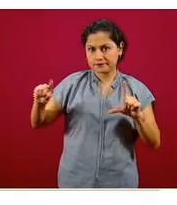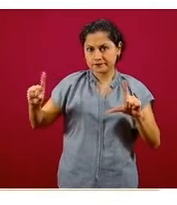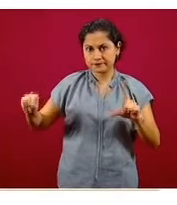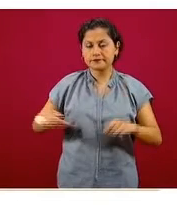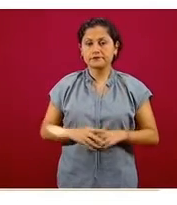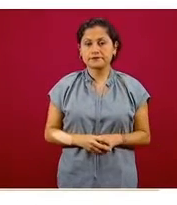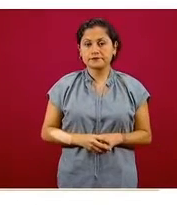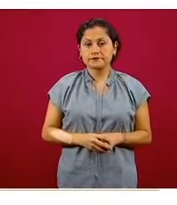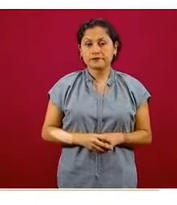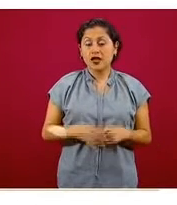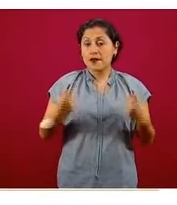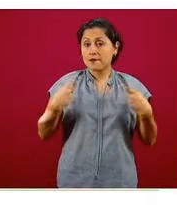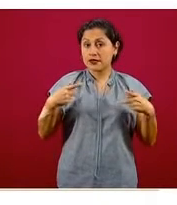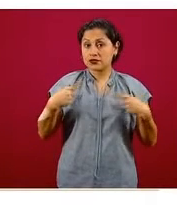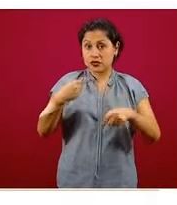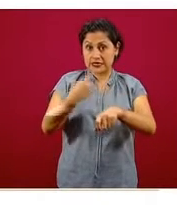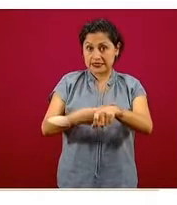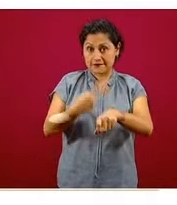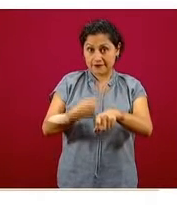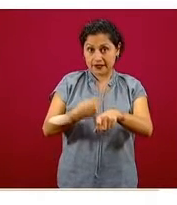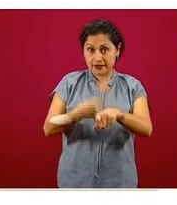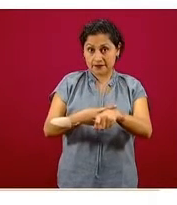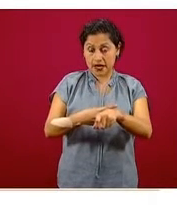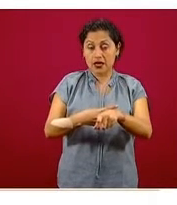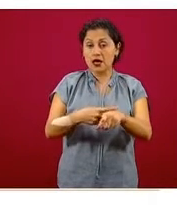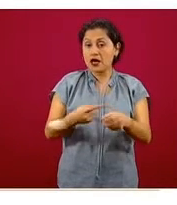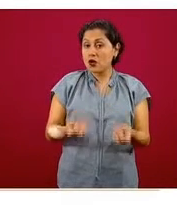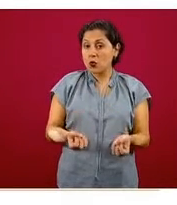de casos confirmados en México, es decir, estos